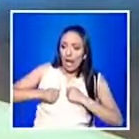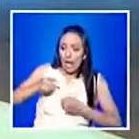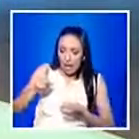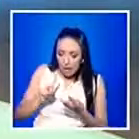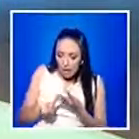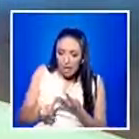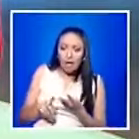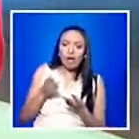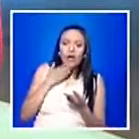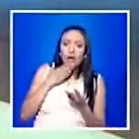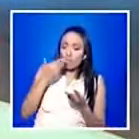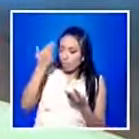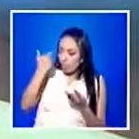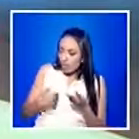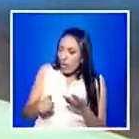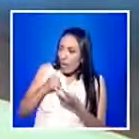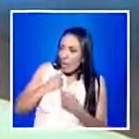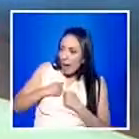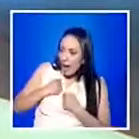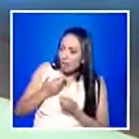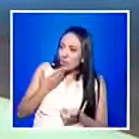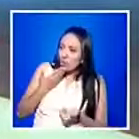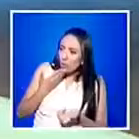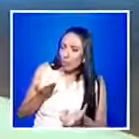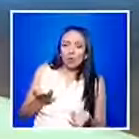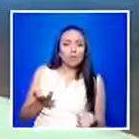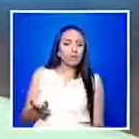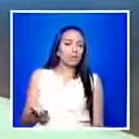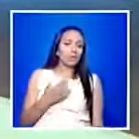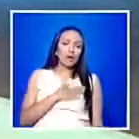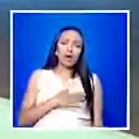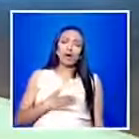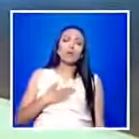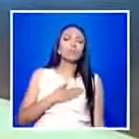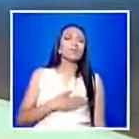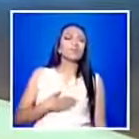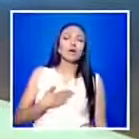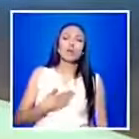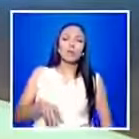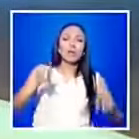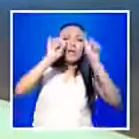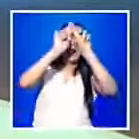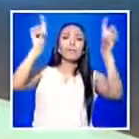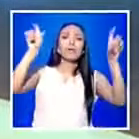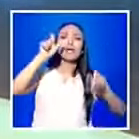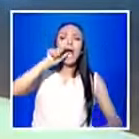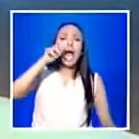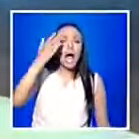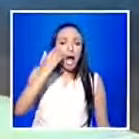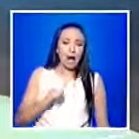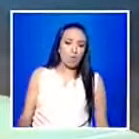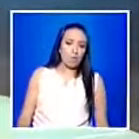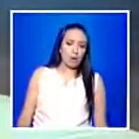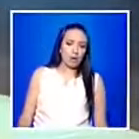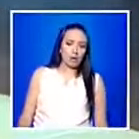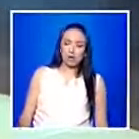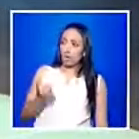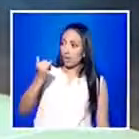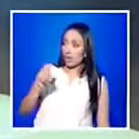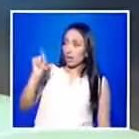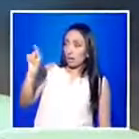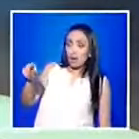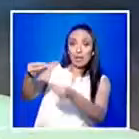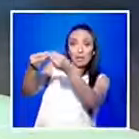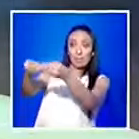¿Cómo nos aseamos nosotros? Por favor, tengan compasión, señores de la empresa de agua potable. Es inaudito que en otros